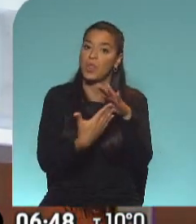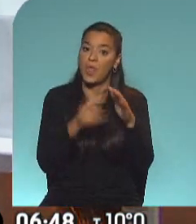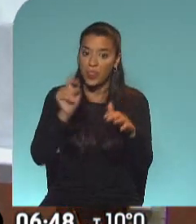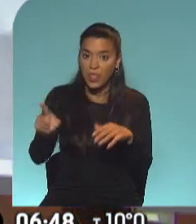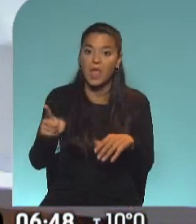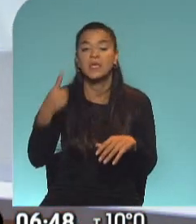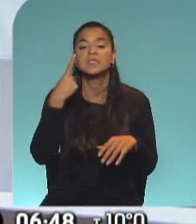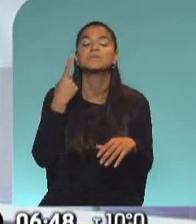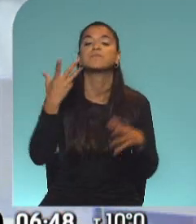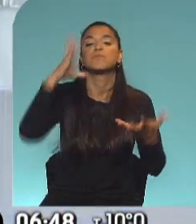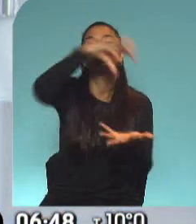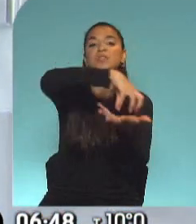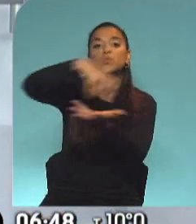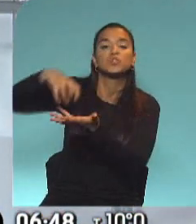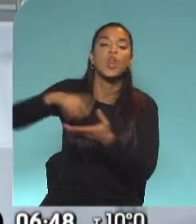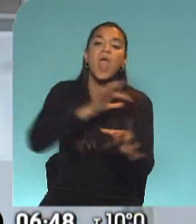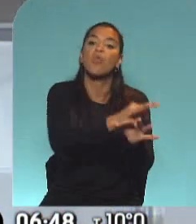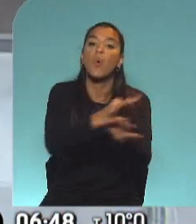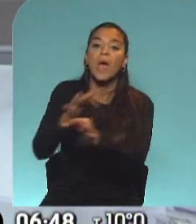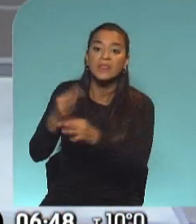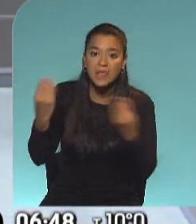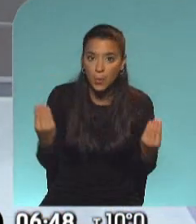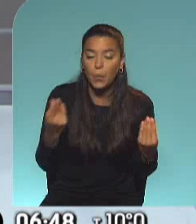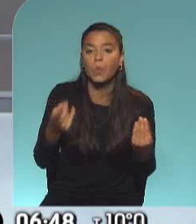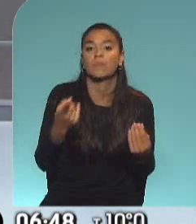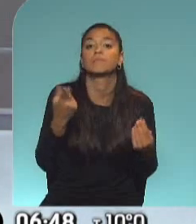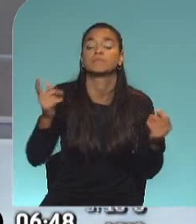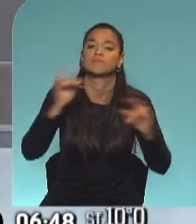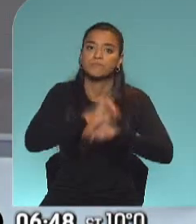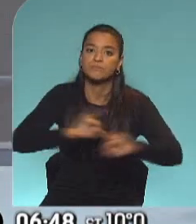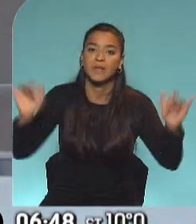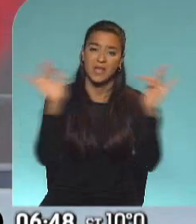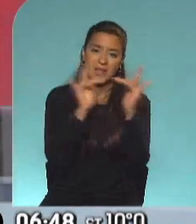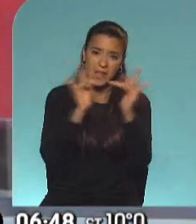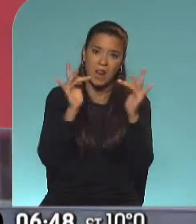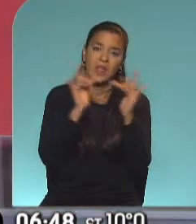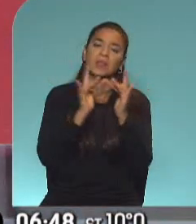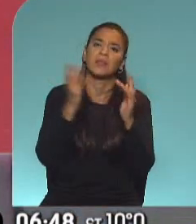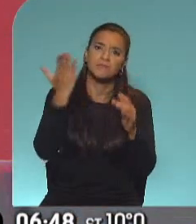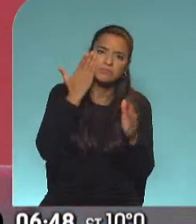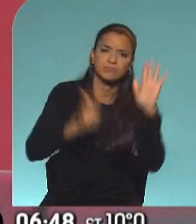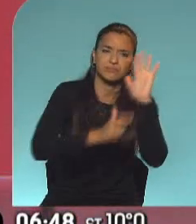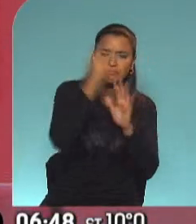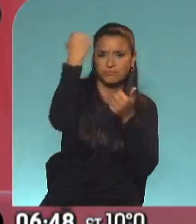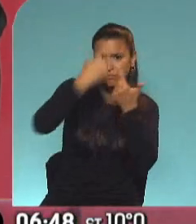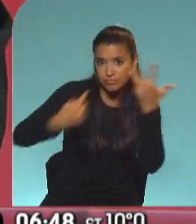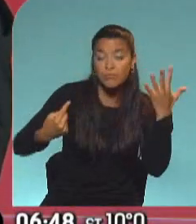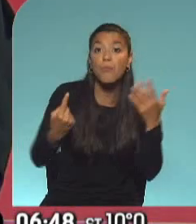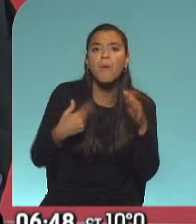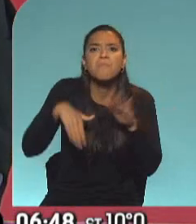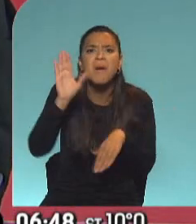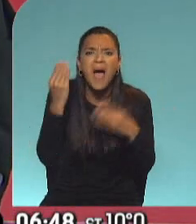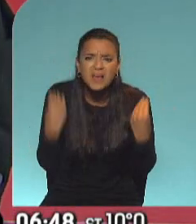las instituciones educativas, porque en este caso ocurrió en las redes sociales. Tantas cosas pasan en las redes sociales. En este caso, más